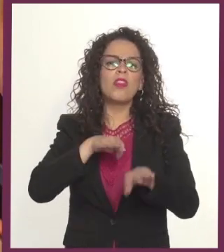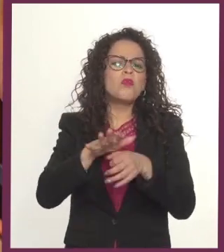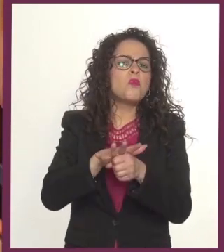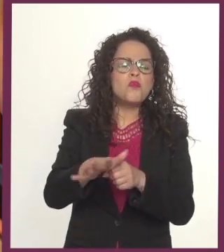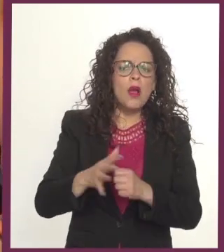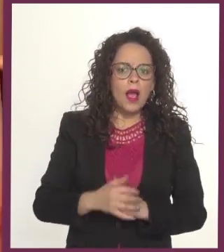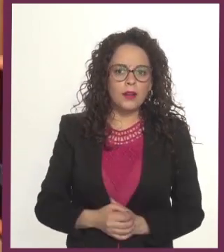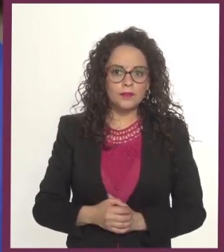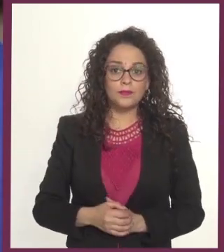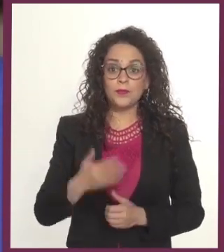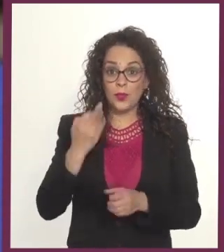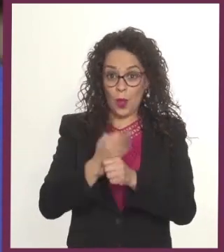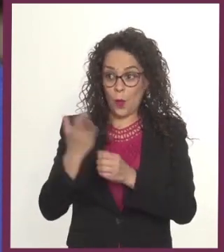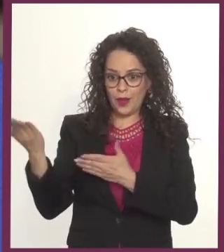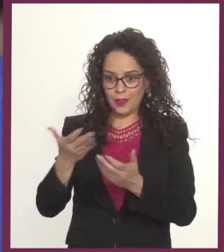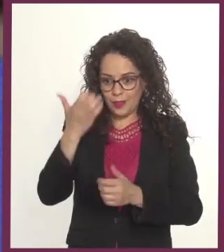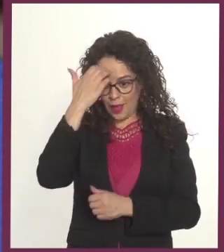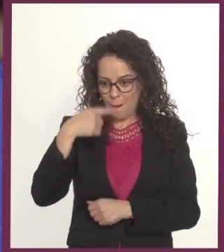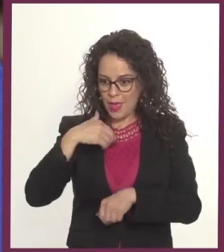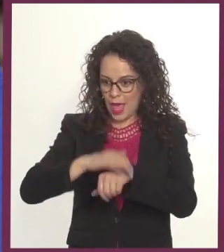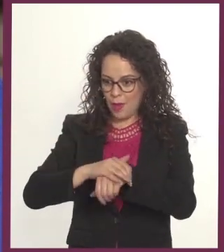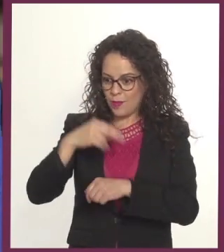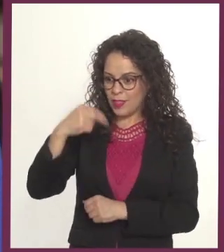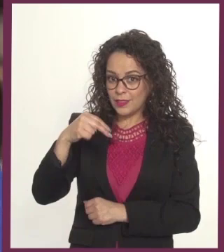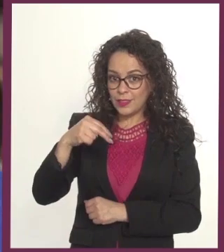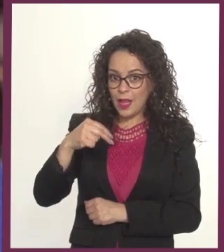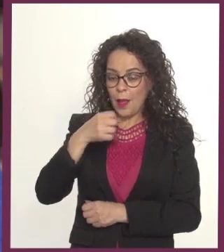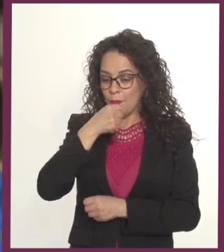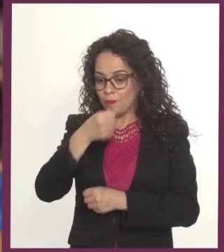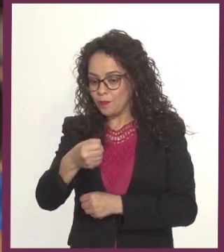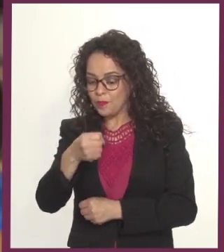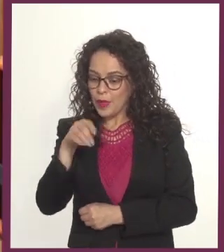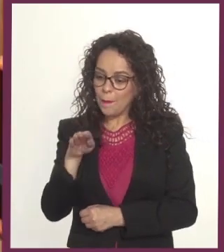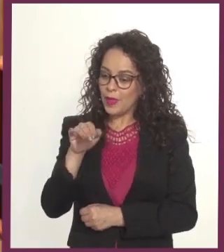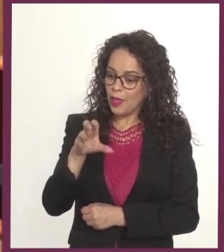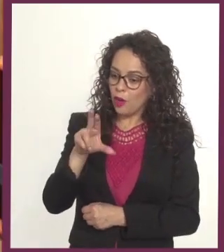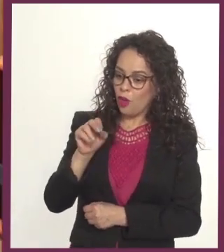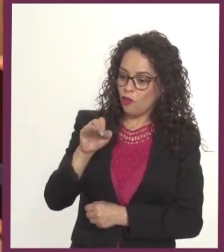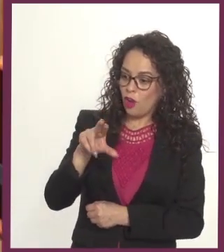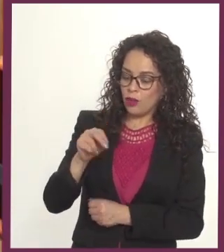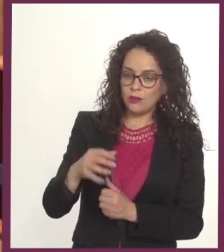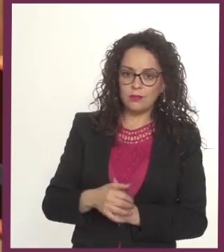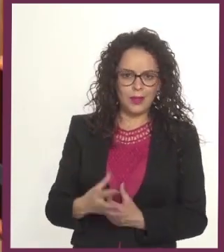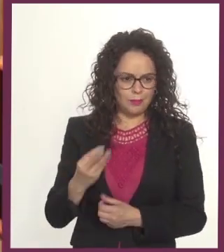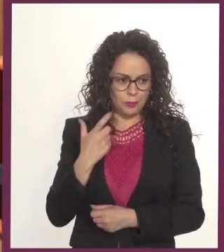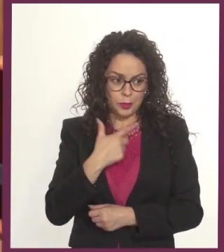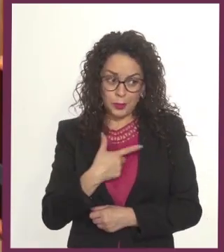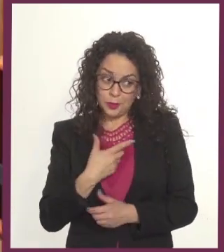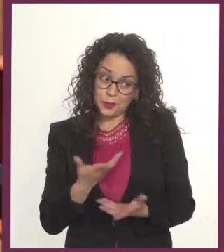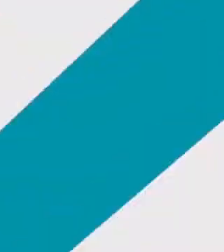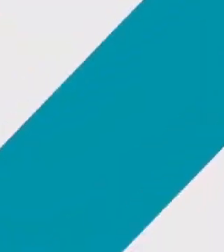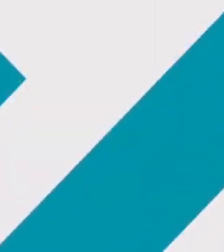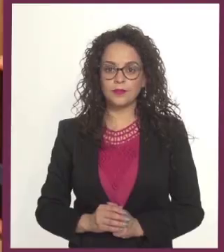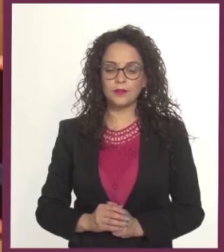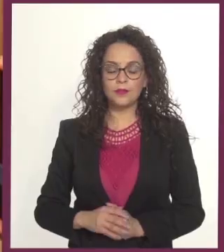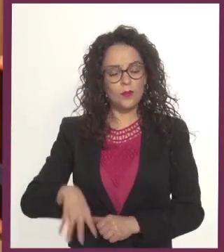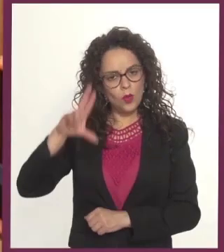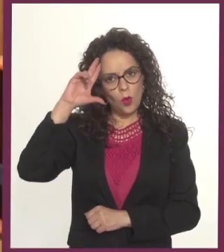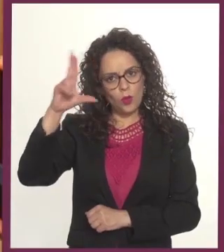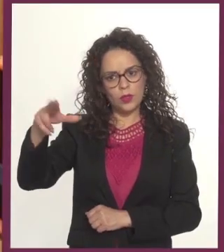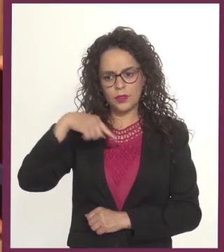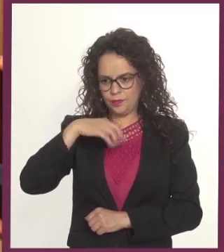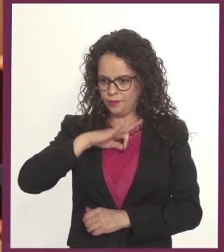dediquemos. Te presento a un amigo. Se llama... micrófono. Pues mucho gusto, supongo.